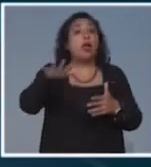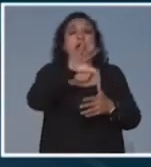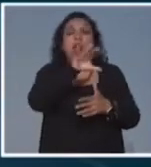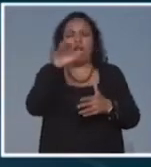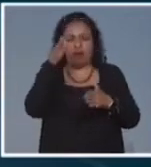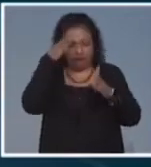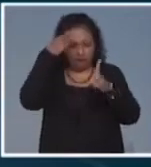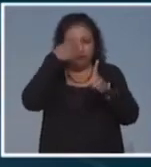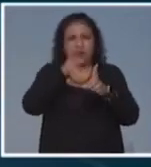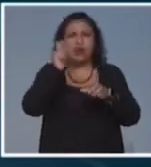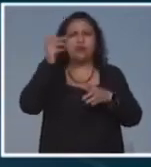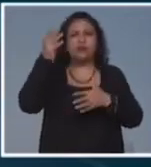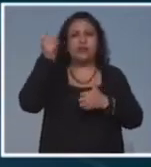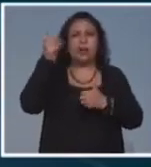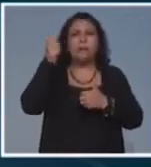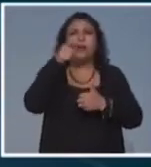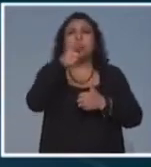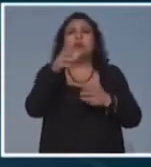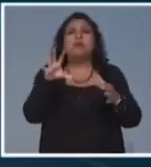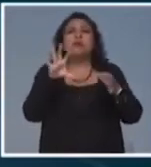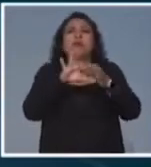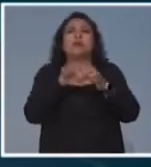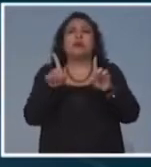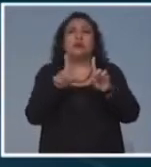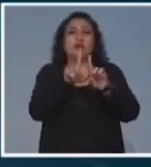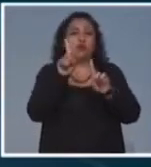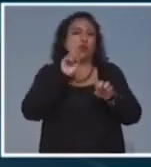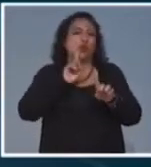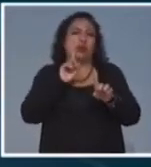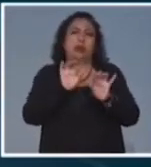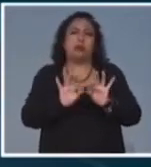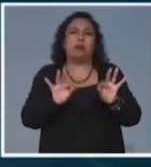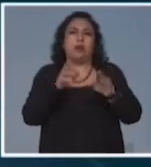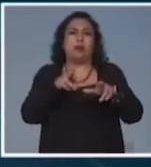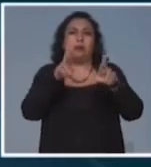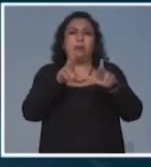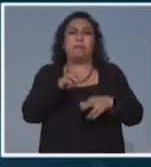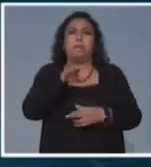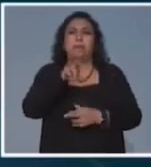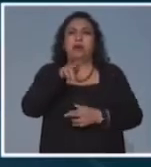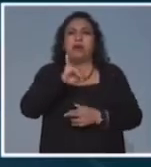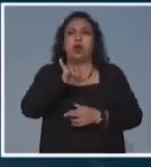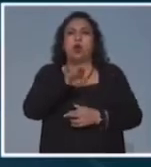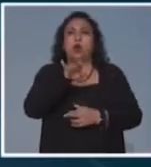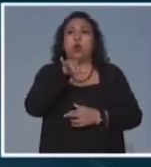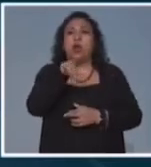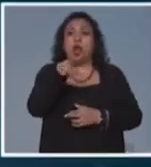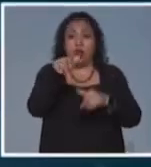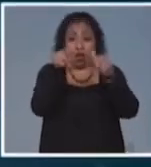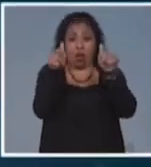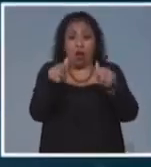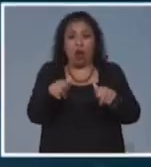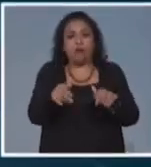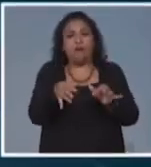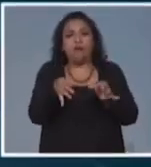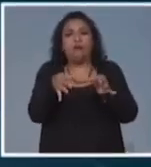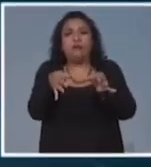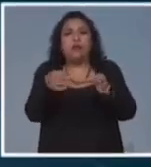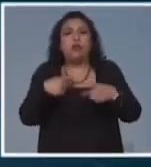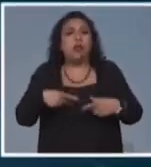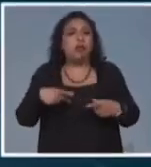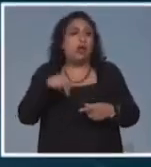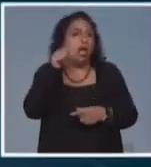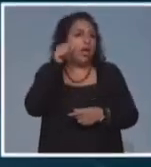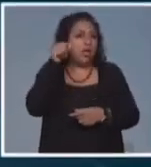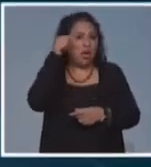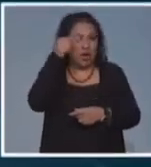al flamenco, de la mano de una de sus más connotadas representantes, María Juncal, quien con su arte sedujo al público anoche